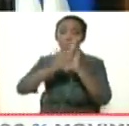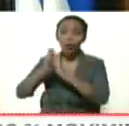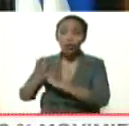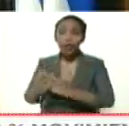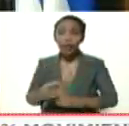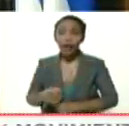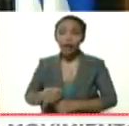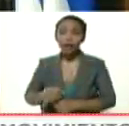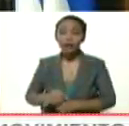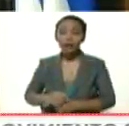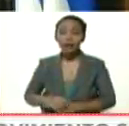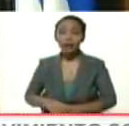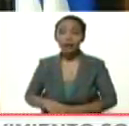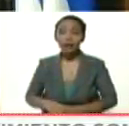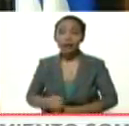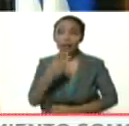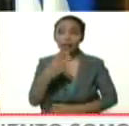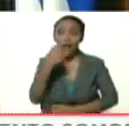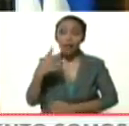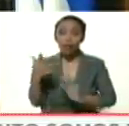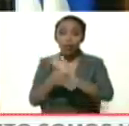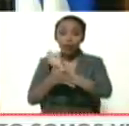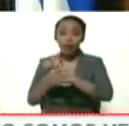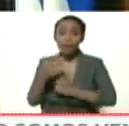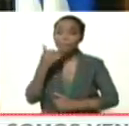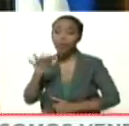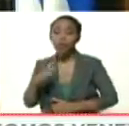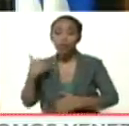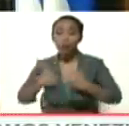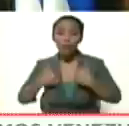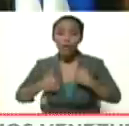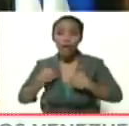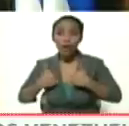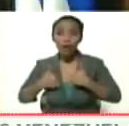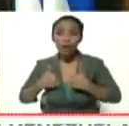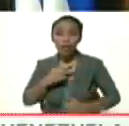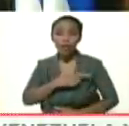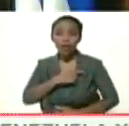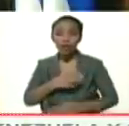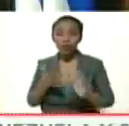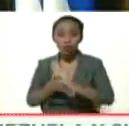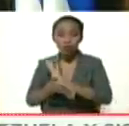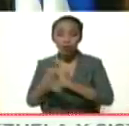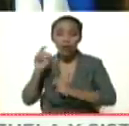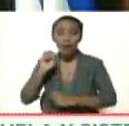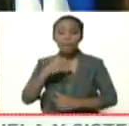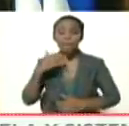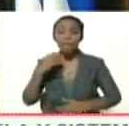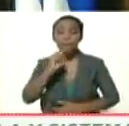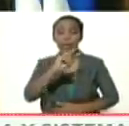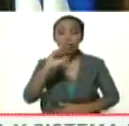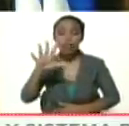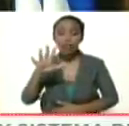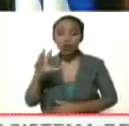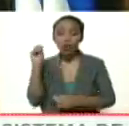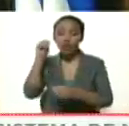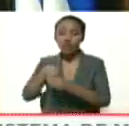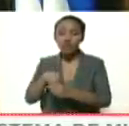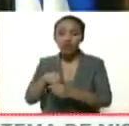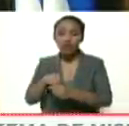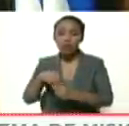venezolana este próximo miércoles 25 entrará en ayuno,